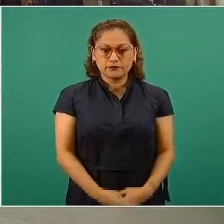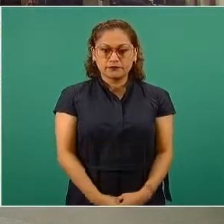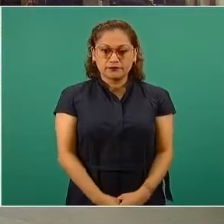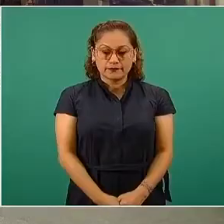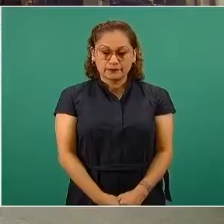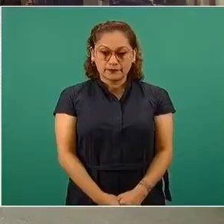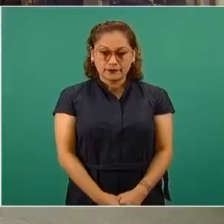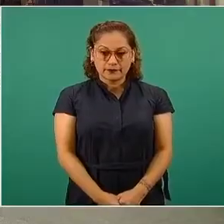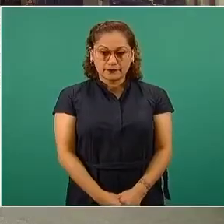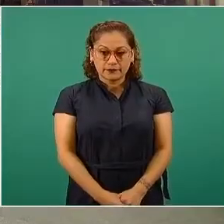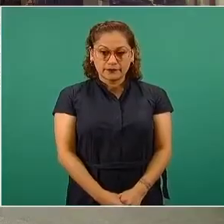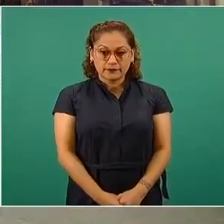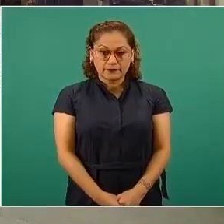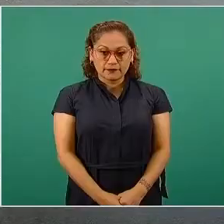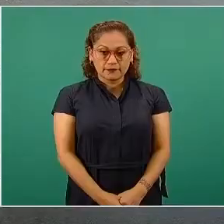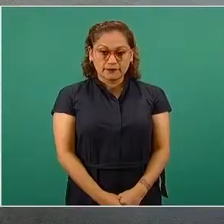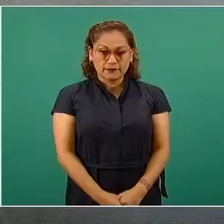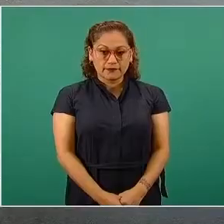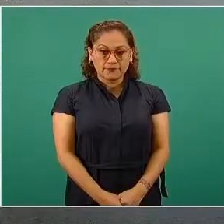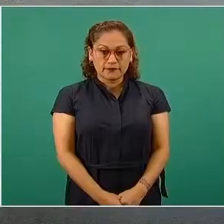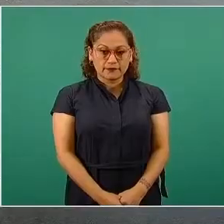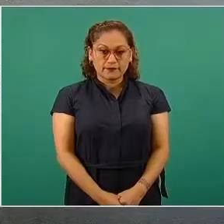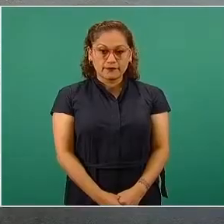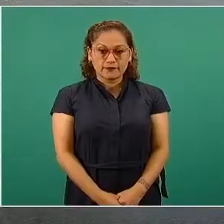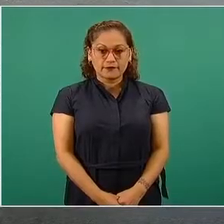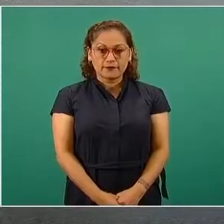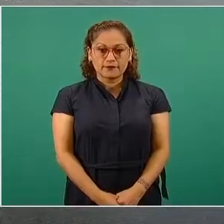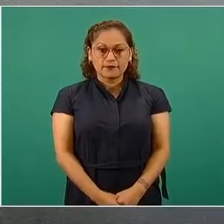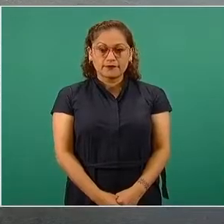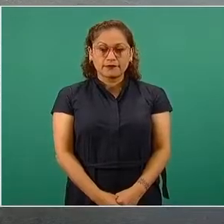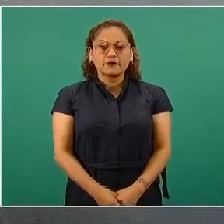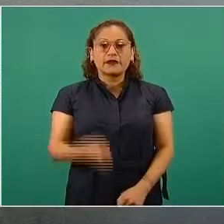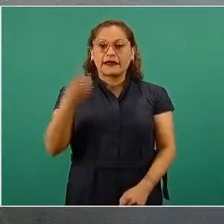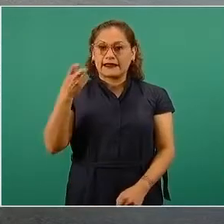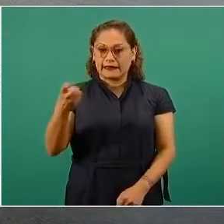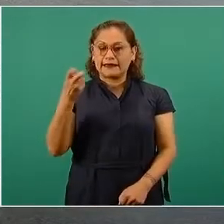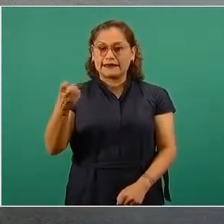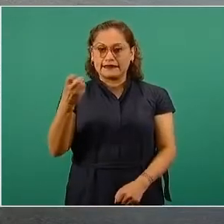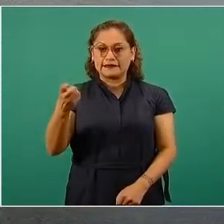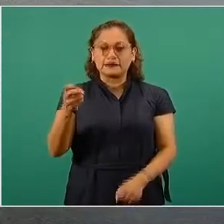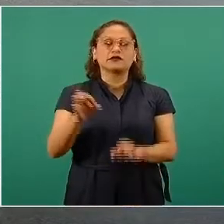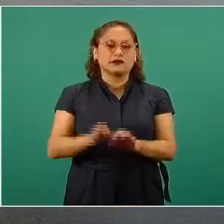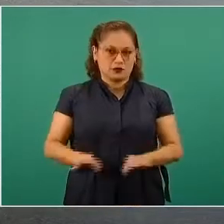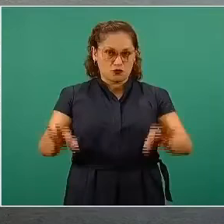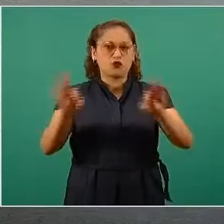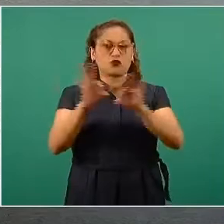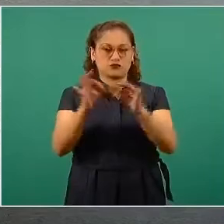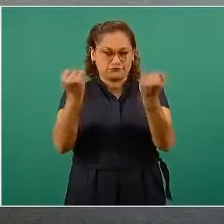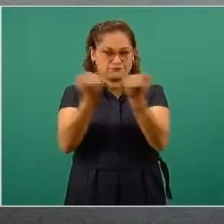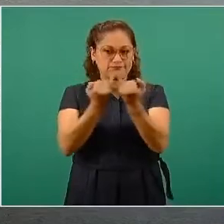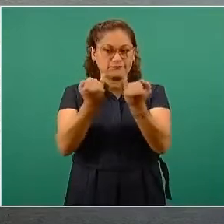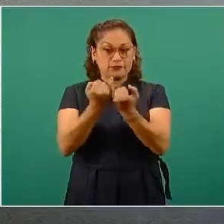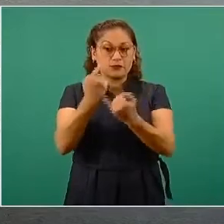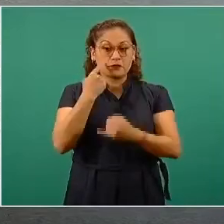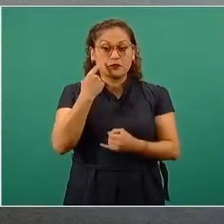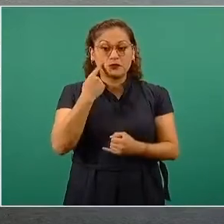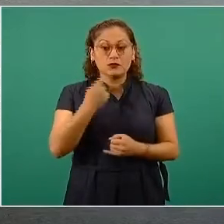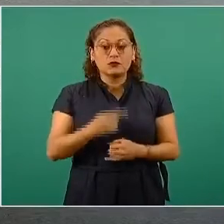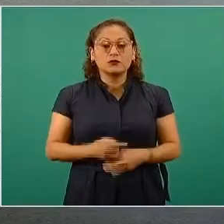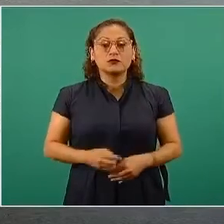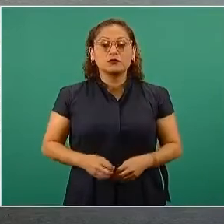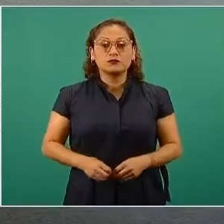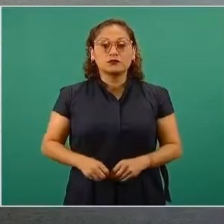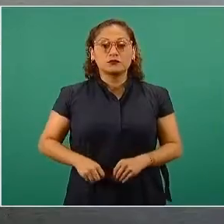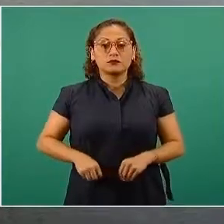ellos son traductores para las comunidades indígenas. Ese es otro aspecto importantísimo. Lo que le pregunto es cuántos servidores de